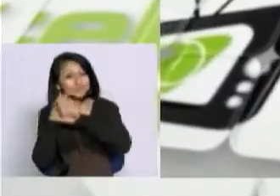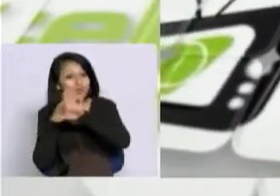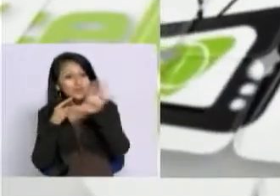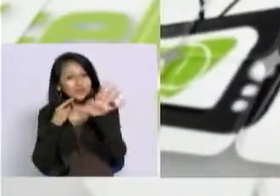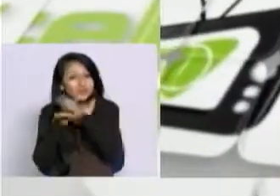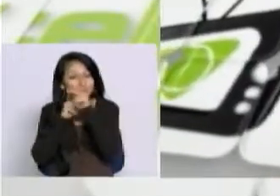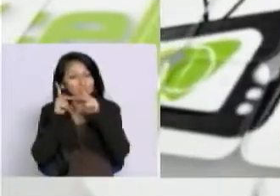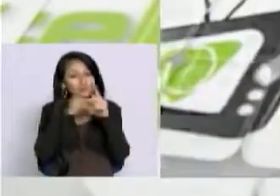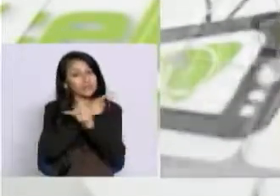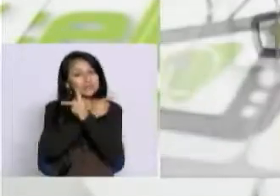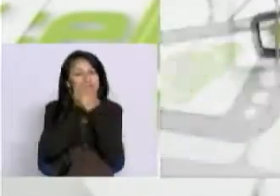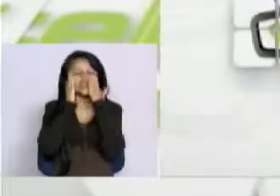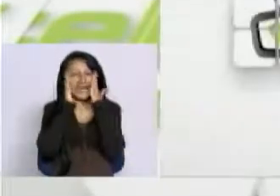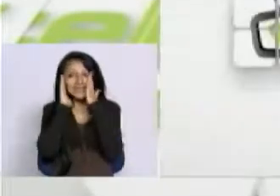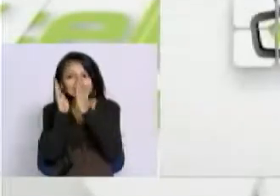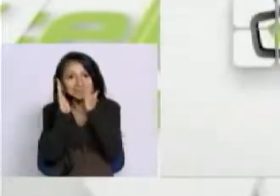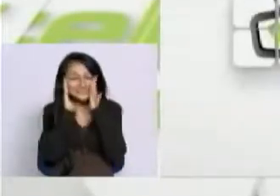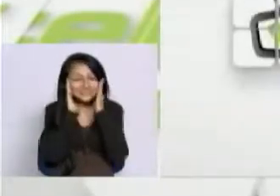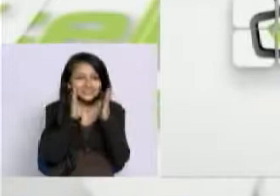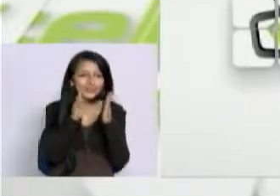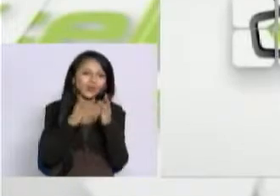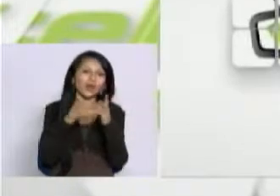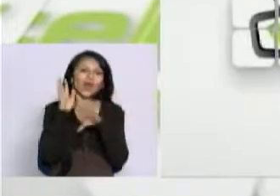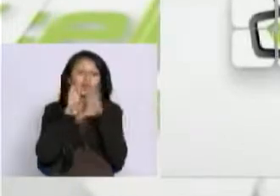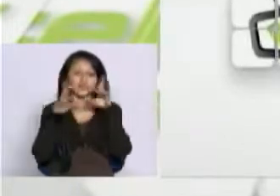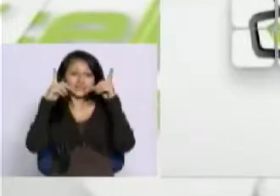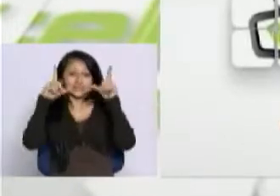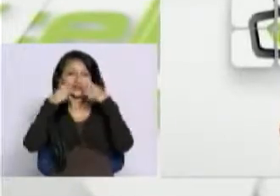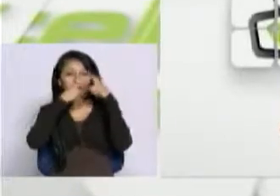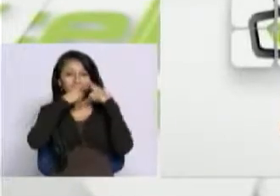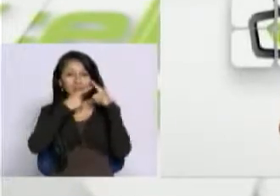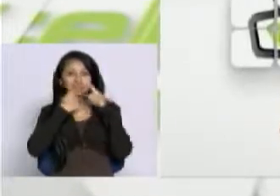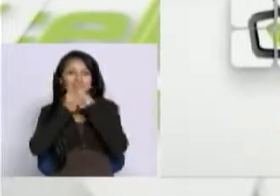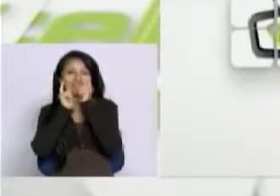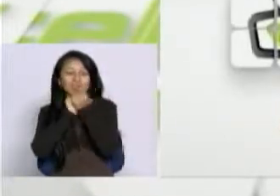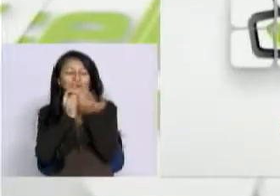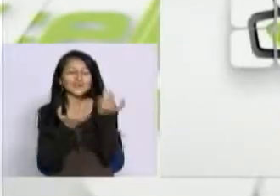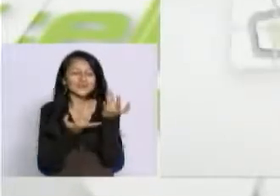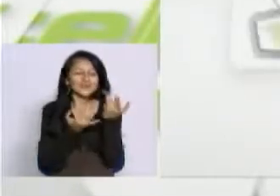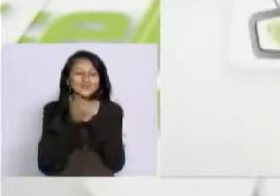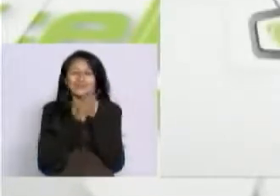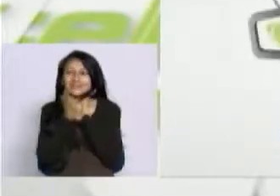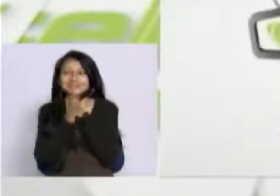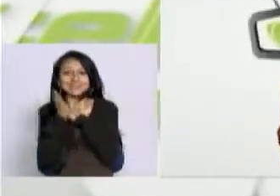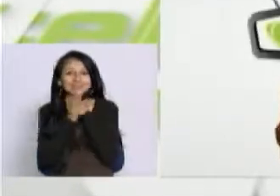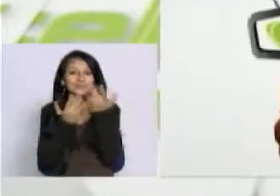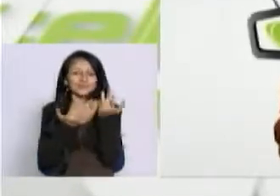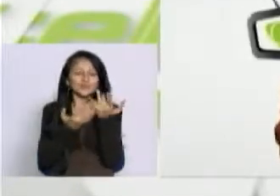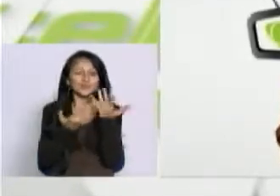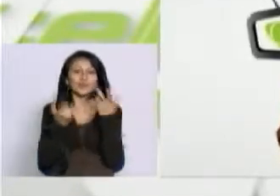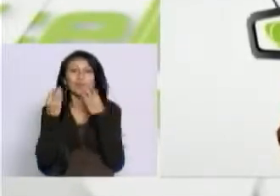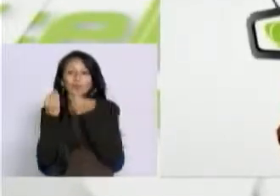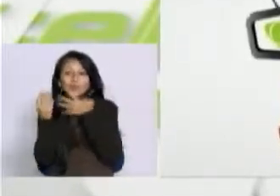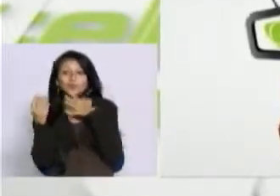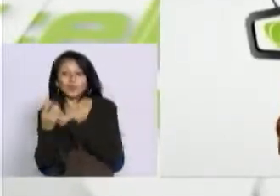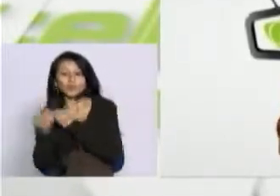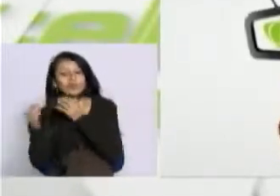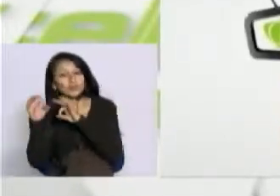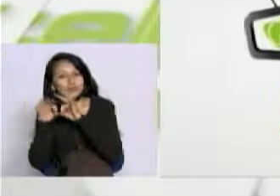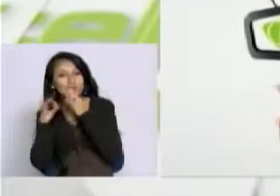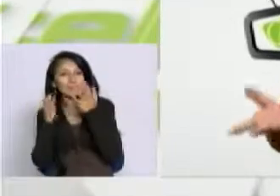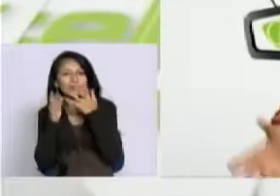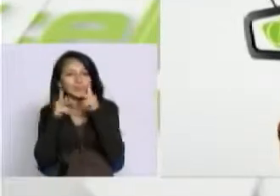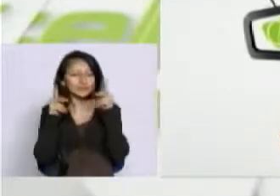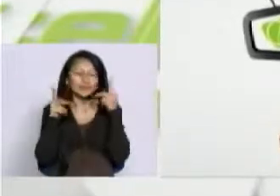como atentos a lo que se hace muchas veces en estas campañas de expectativa en publicidad, en televisión,